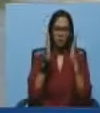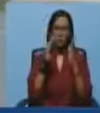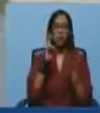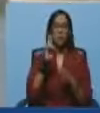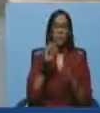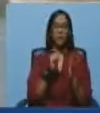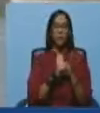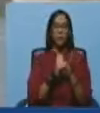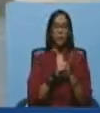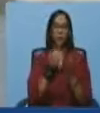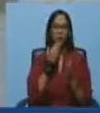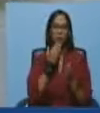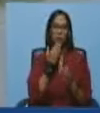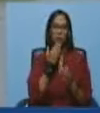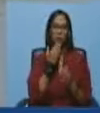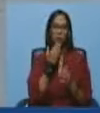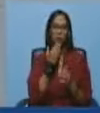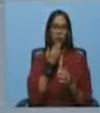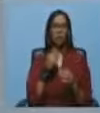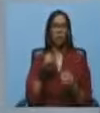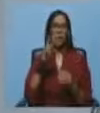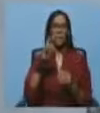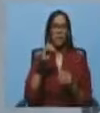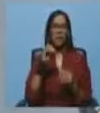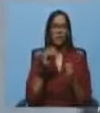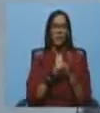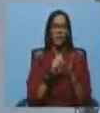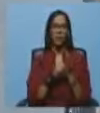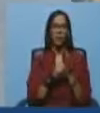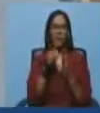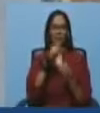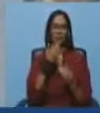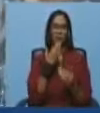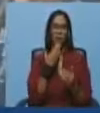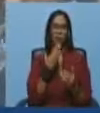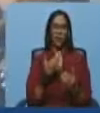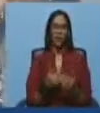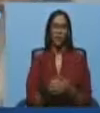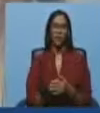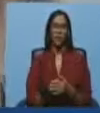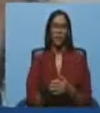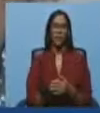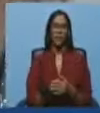20 minutos en algo. Es decir, que si nos pasamos 20 minutos de esta entrevista, la gente se nos aburre.